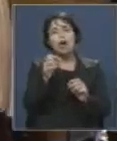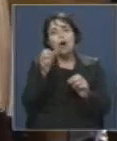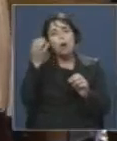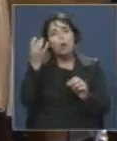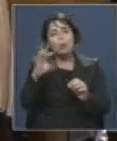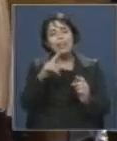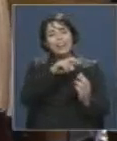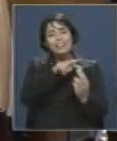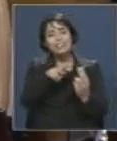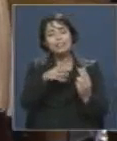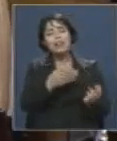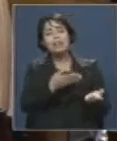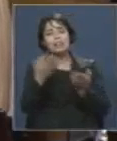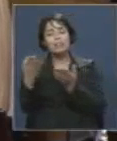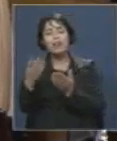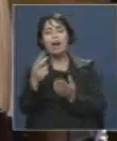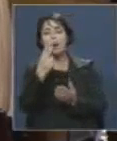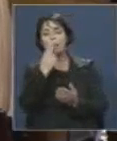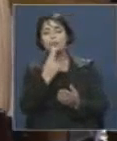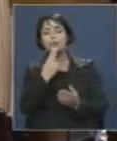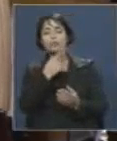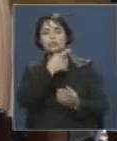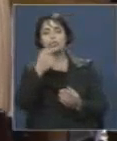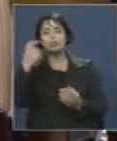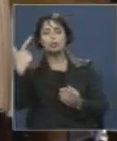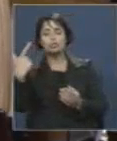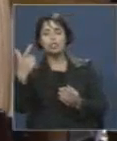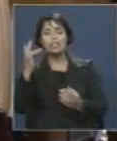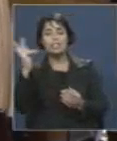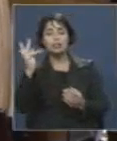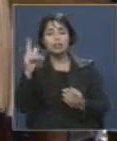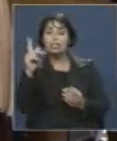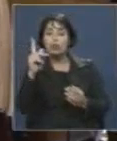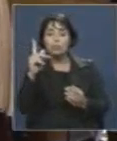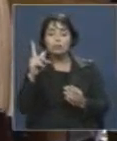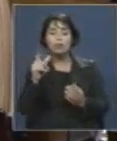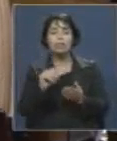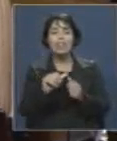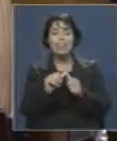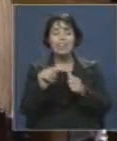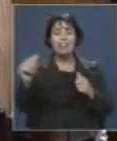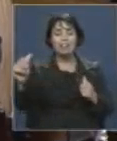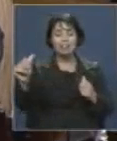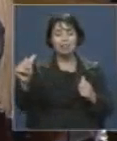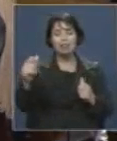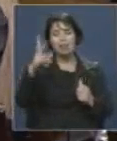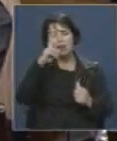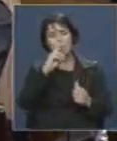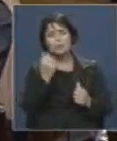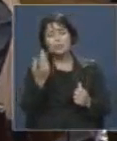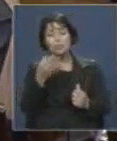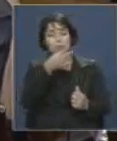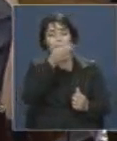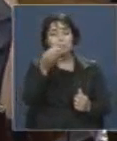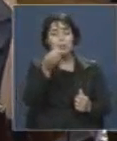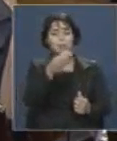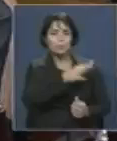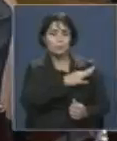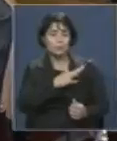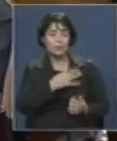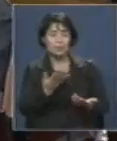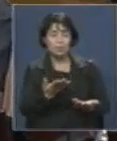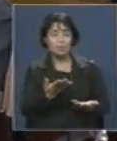es llevarlas a Puerto Montt a 107 kilómetros de distancia. Pareciera ser, señor ministro, por su intermedio,